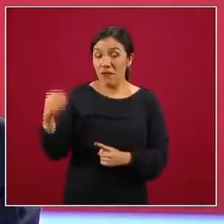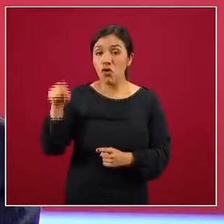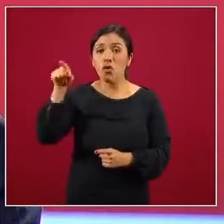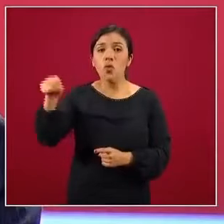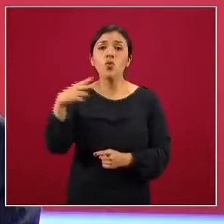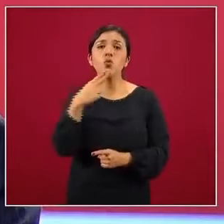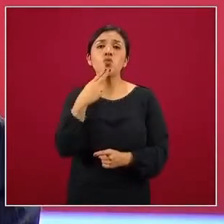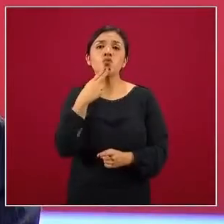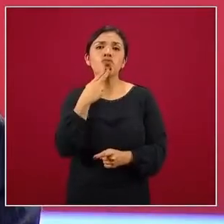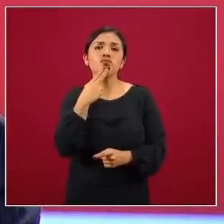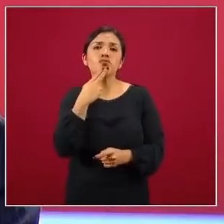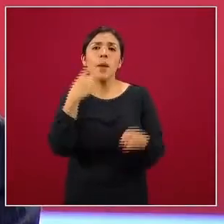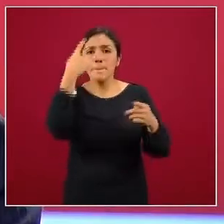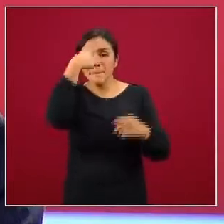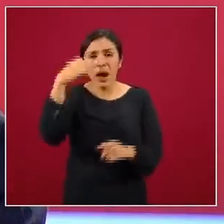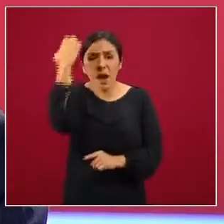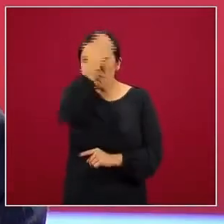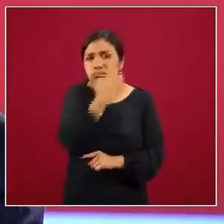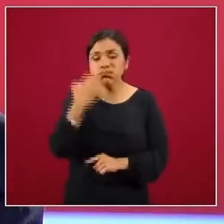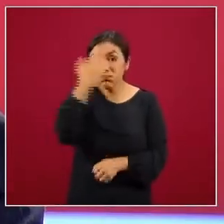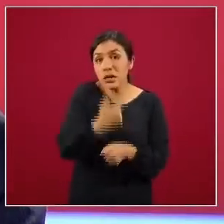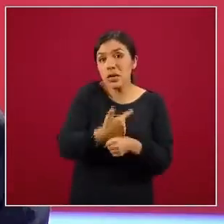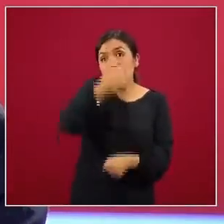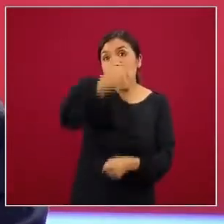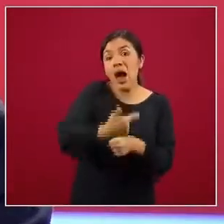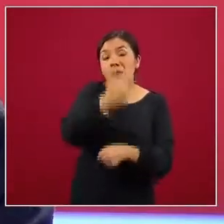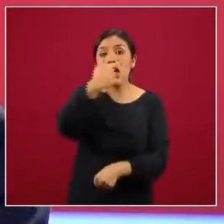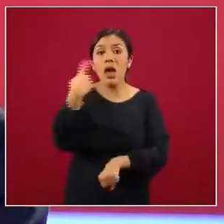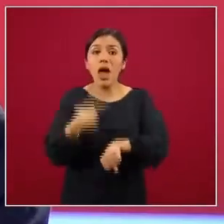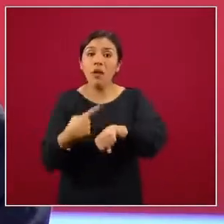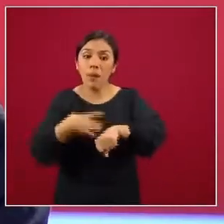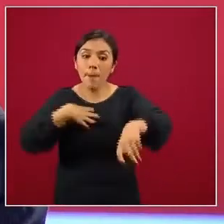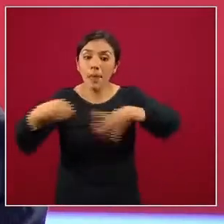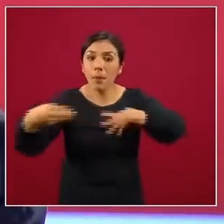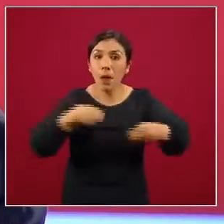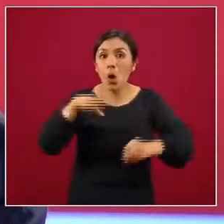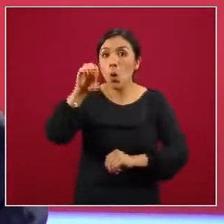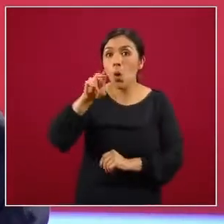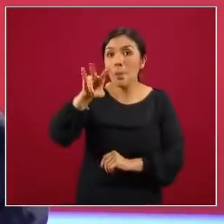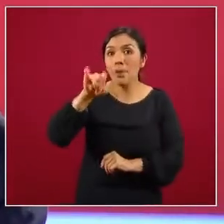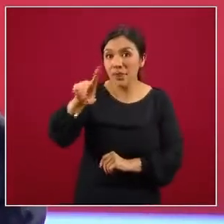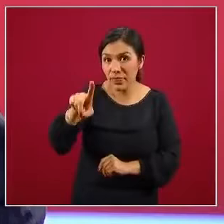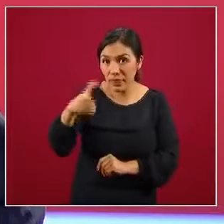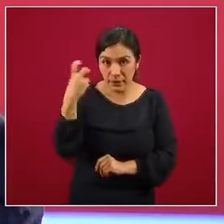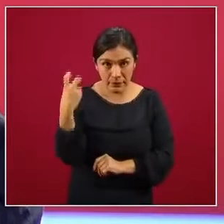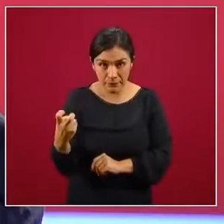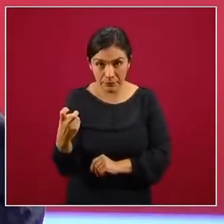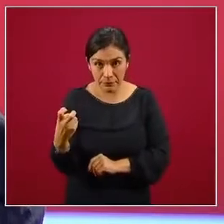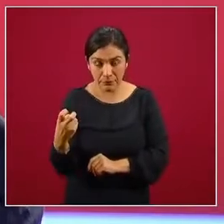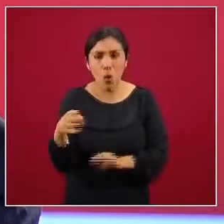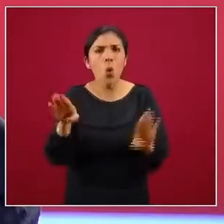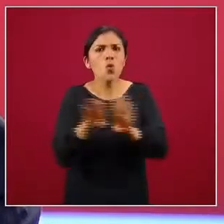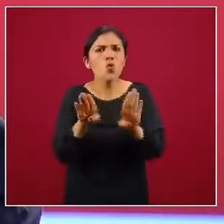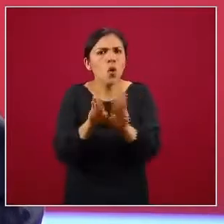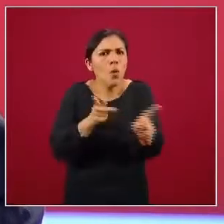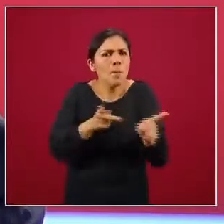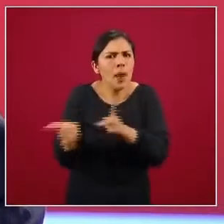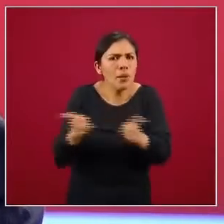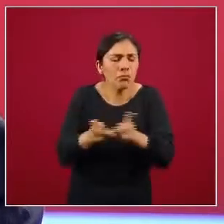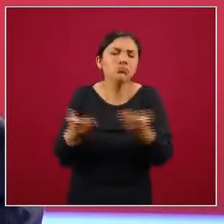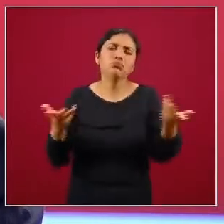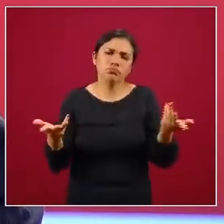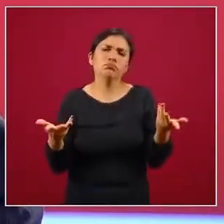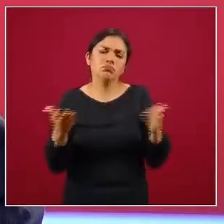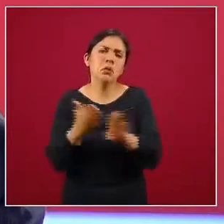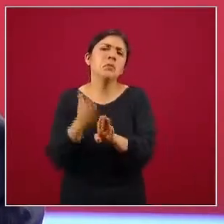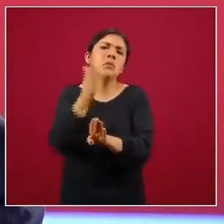instrumento técnico de evaluación del riesgo de transmisión o del riesgo de contagios COVID. La metodología fue